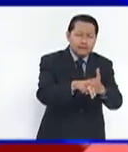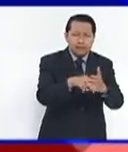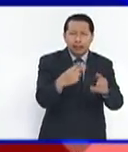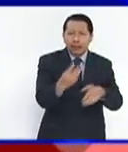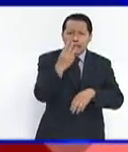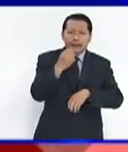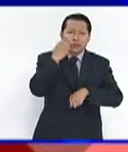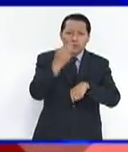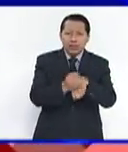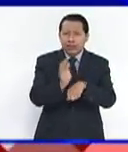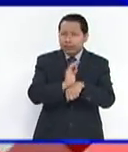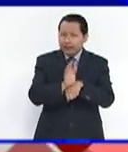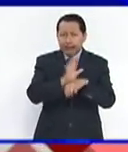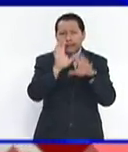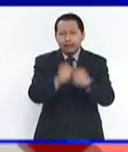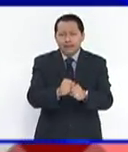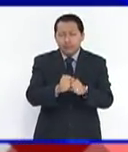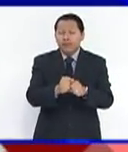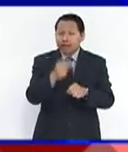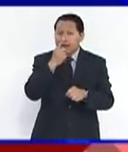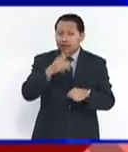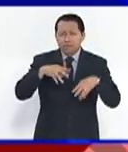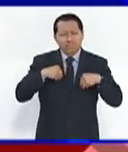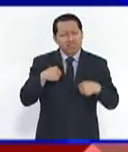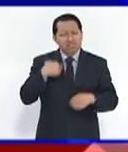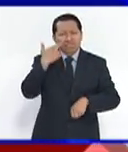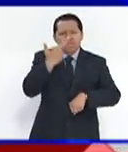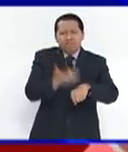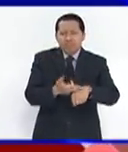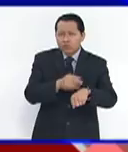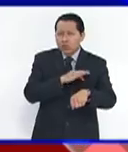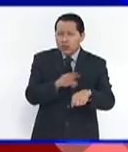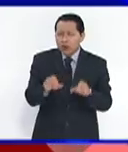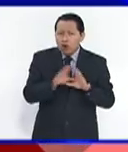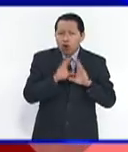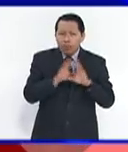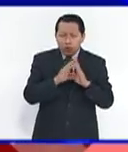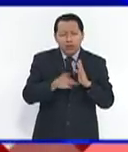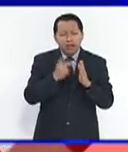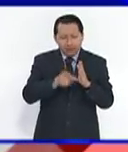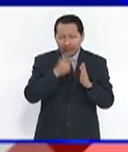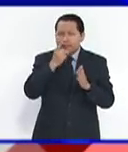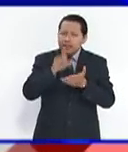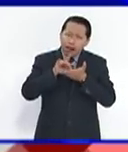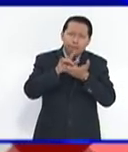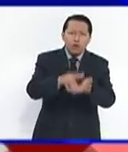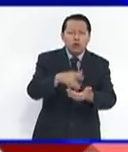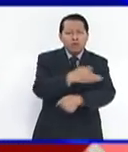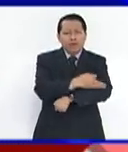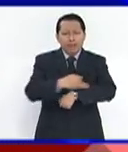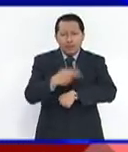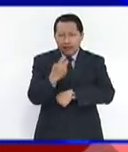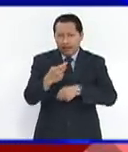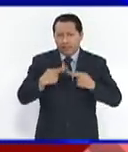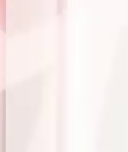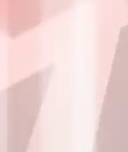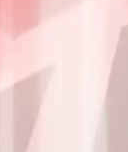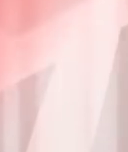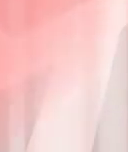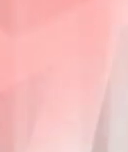3 estudiantes de cine. Asumió su responsabilidad por este caso y ratificó su apoyo a las familias de las